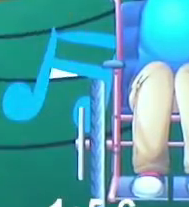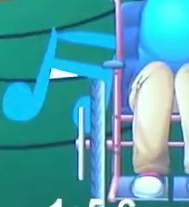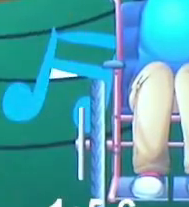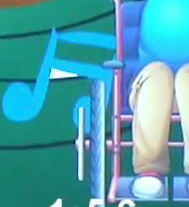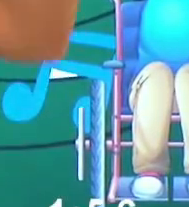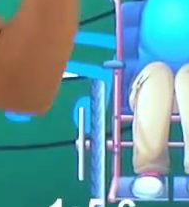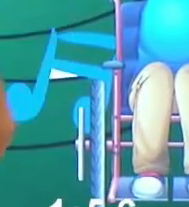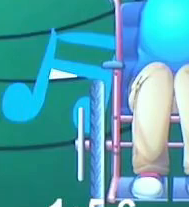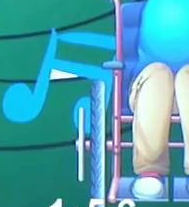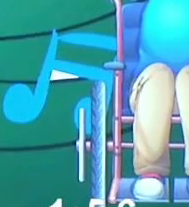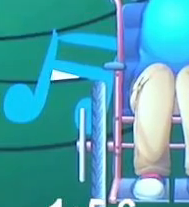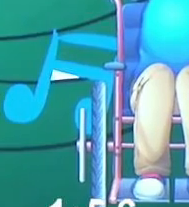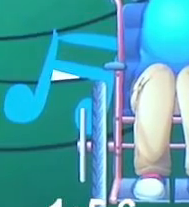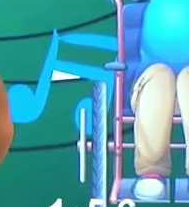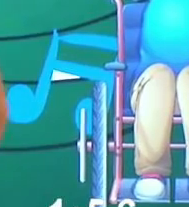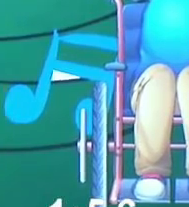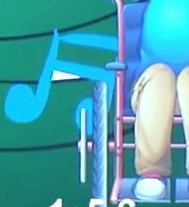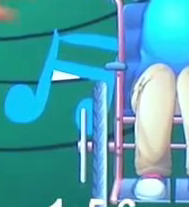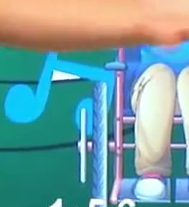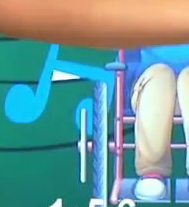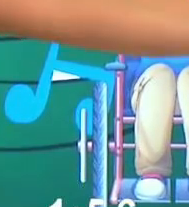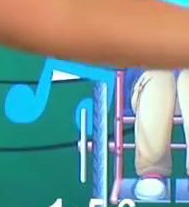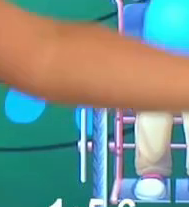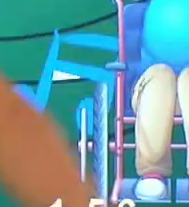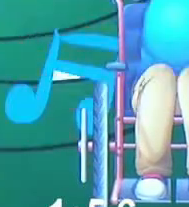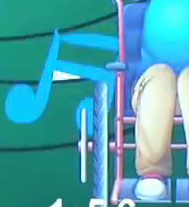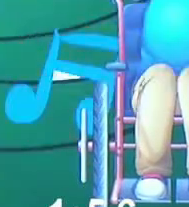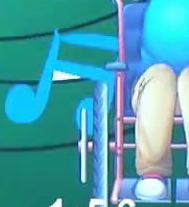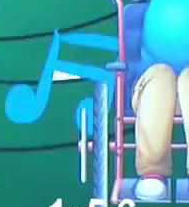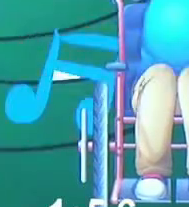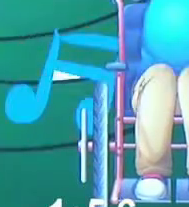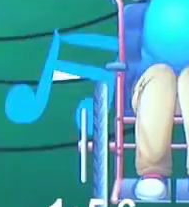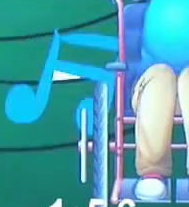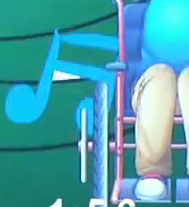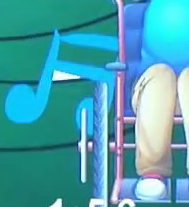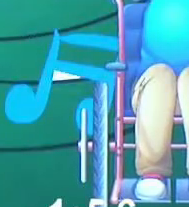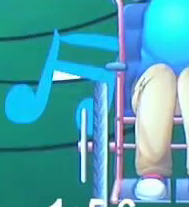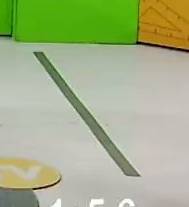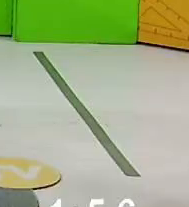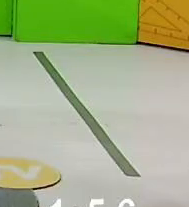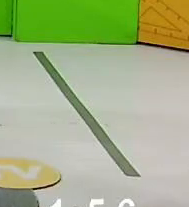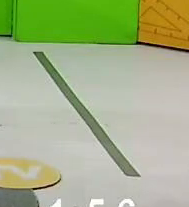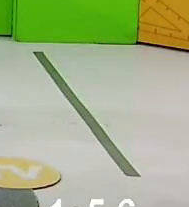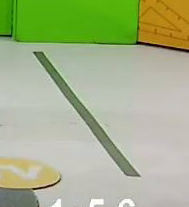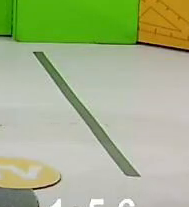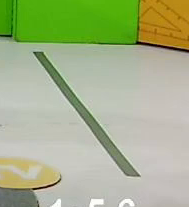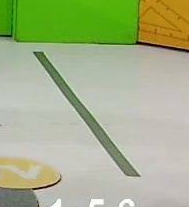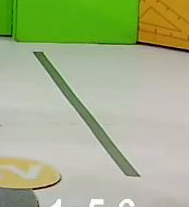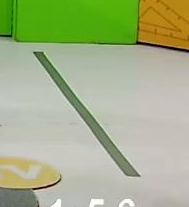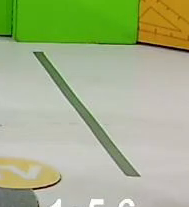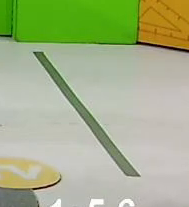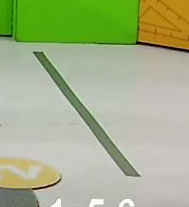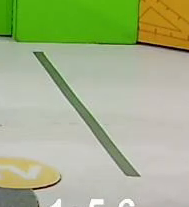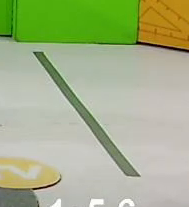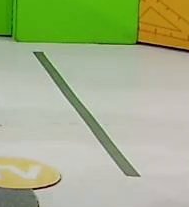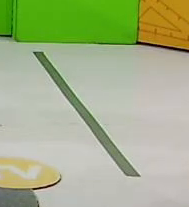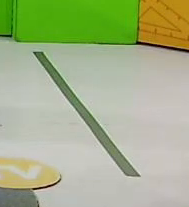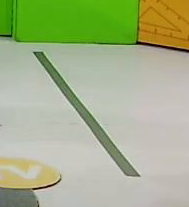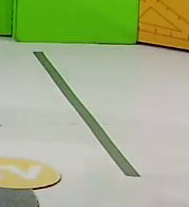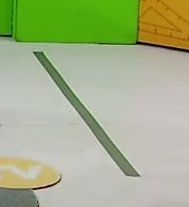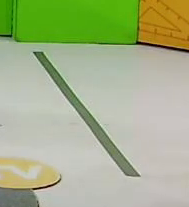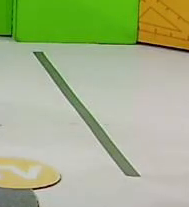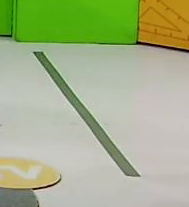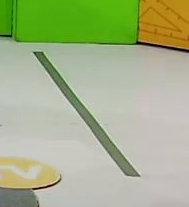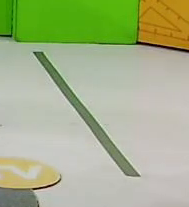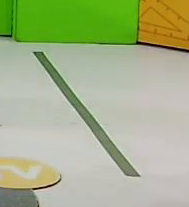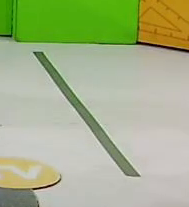nuestro cerebro, nuestro corazón y a decir y a bailar lo que sentimos, ¿sí? Gracias. Muchas gracias a todos. Gracias. Y nos vemos la próxima vez. Espero que